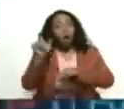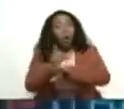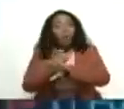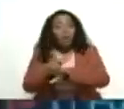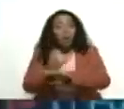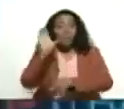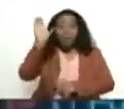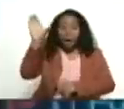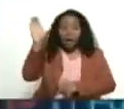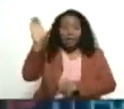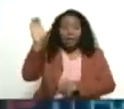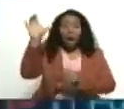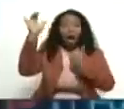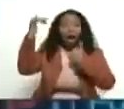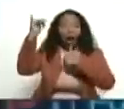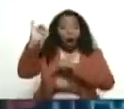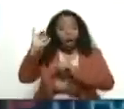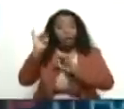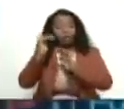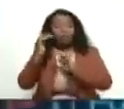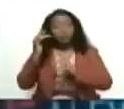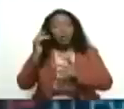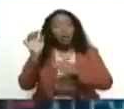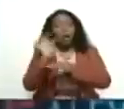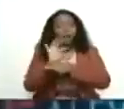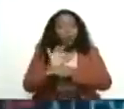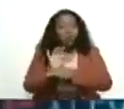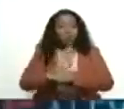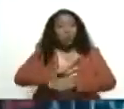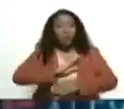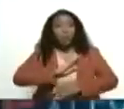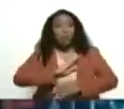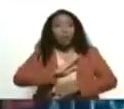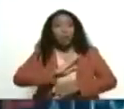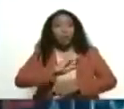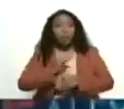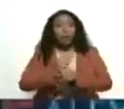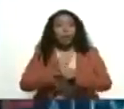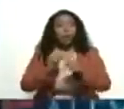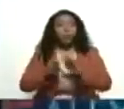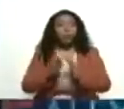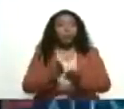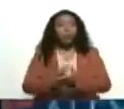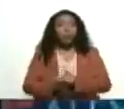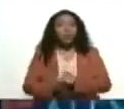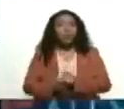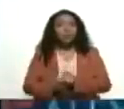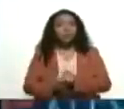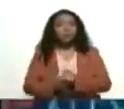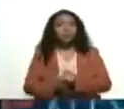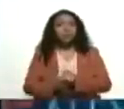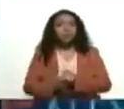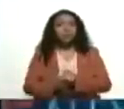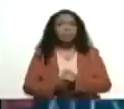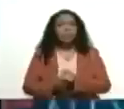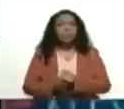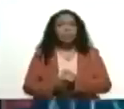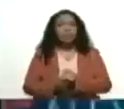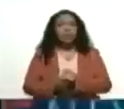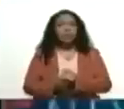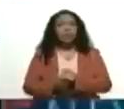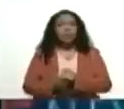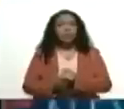que se arrogue la misión o la función de gendarme del mundo. Y va más allá, el mismo